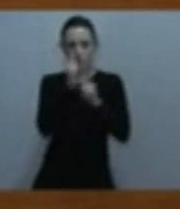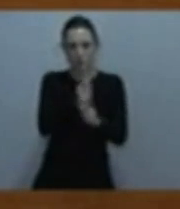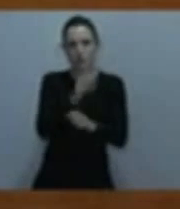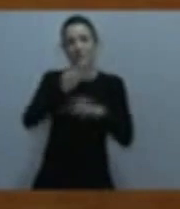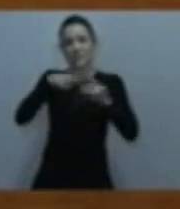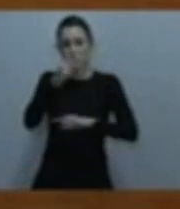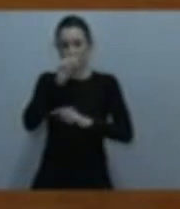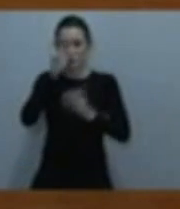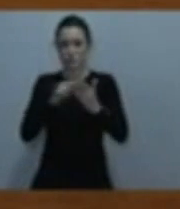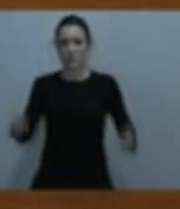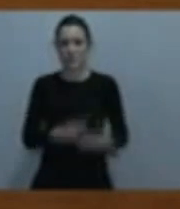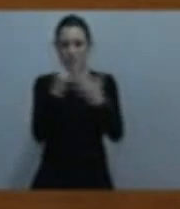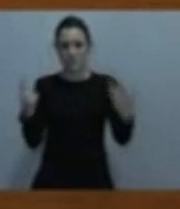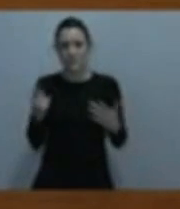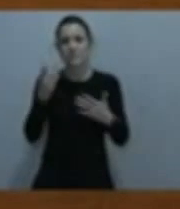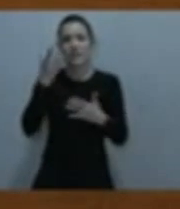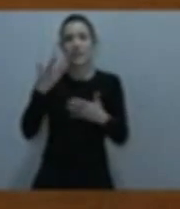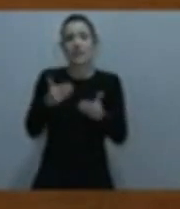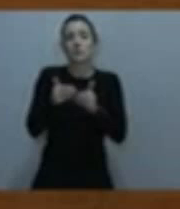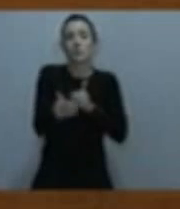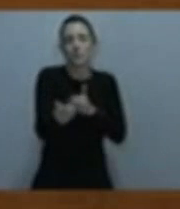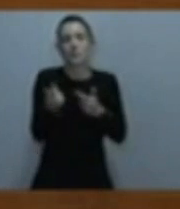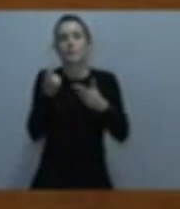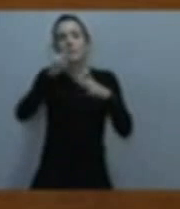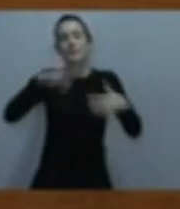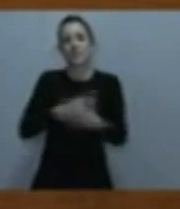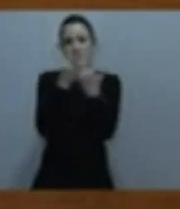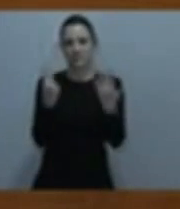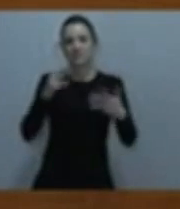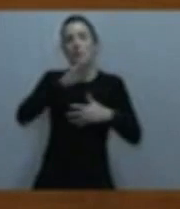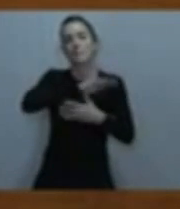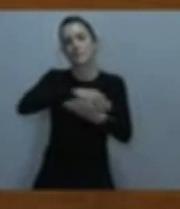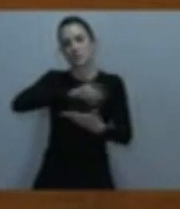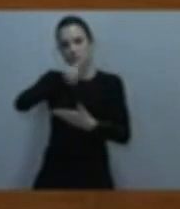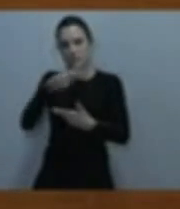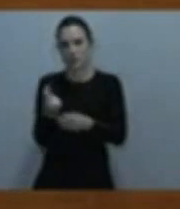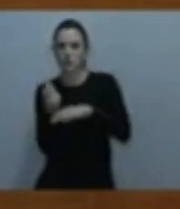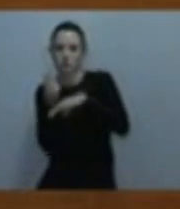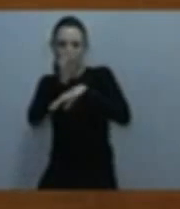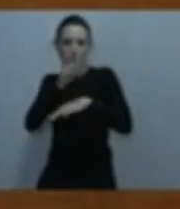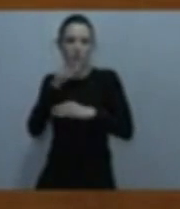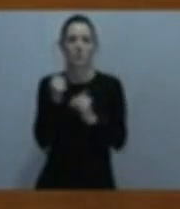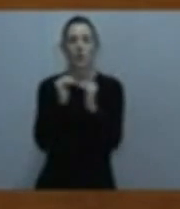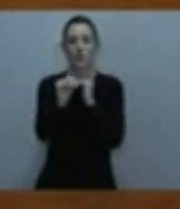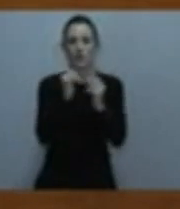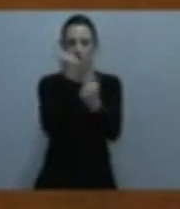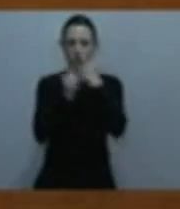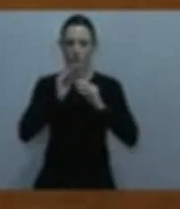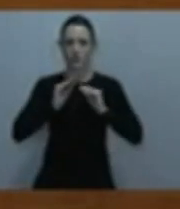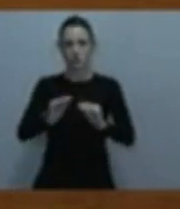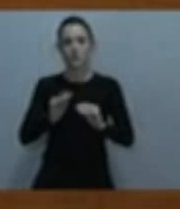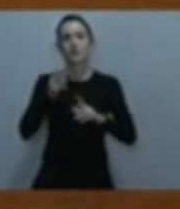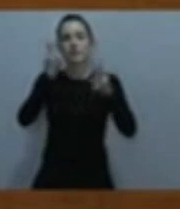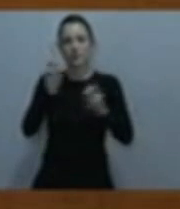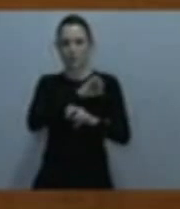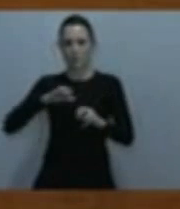aportar 17,9 millones de euros adicionales para apoyar su viabilidad económica. Mientras la parte privada se hace a un